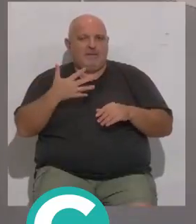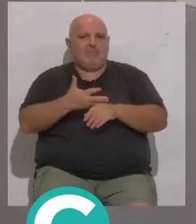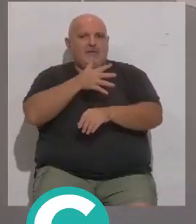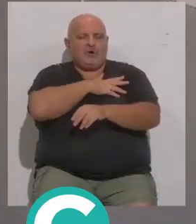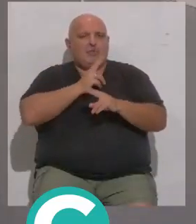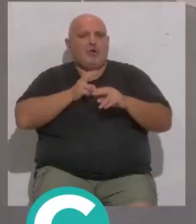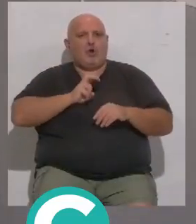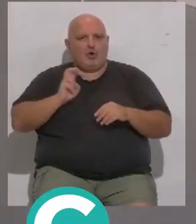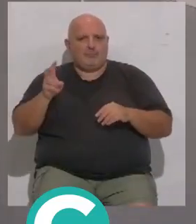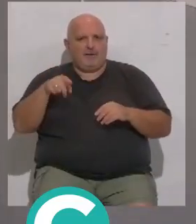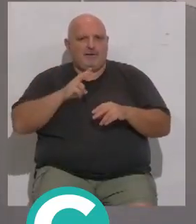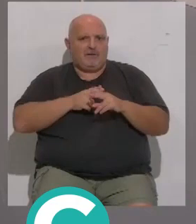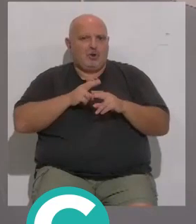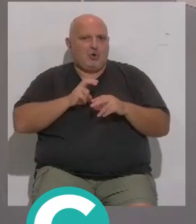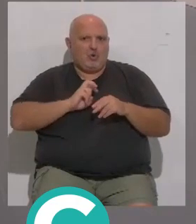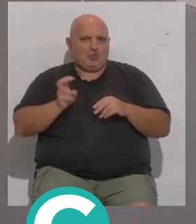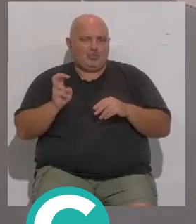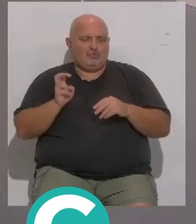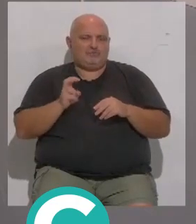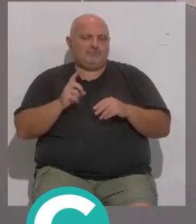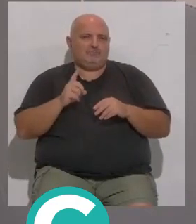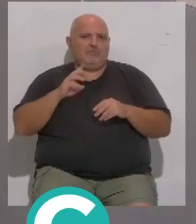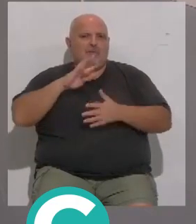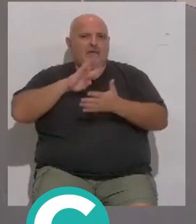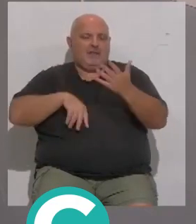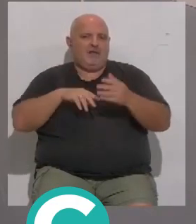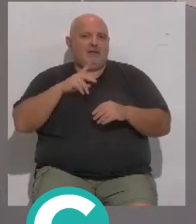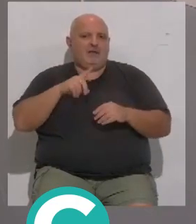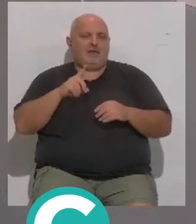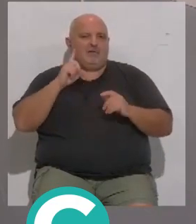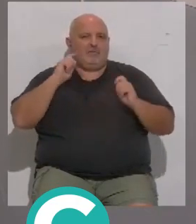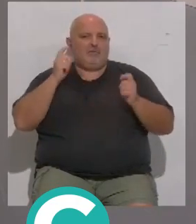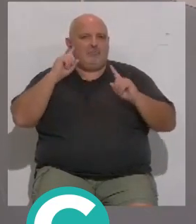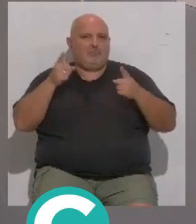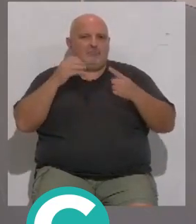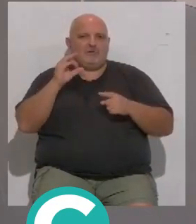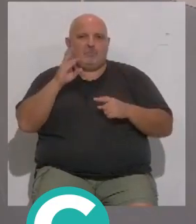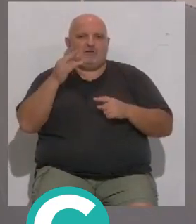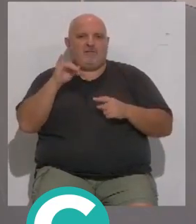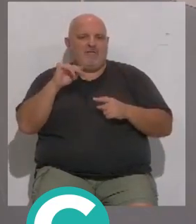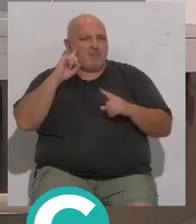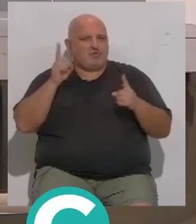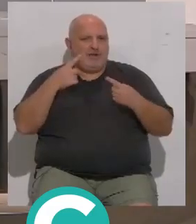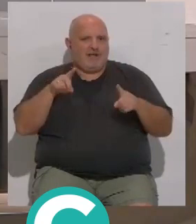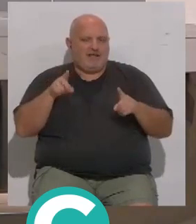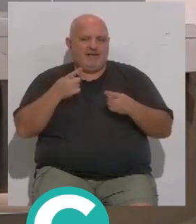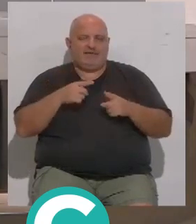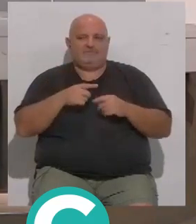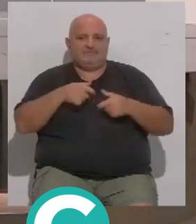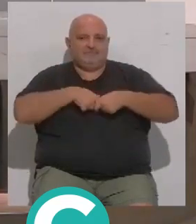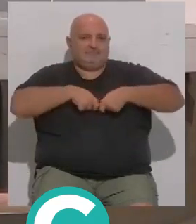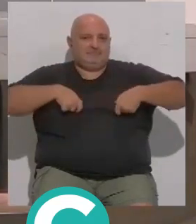también ha cambiado de nombre, me parece, y el bueno, el Fútbol Club Barcelona ahora es Spotify, ¿no? Sí, sí, sí, como la